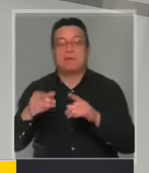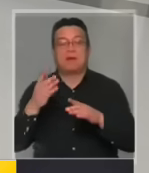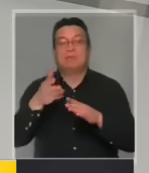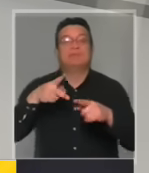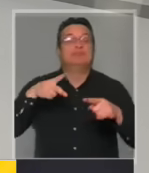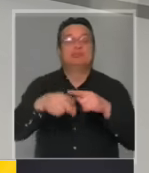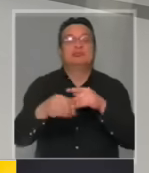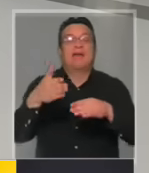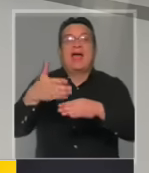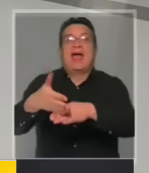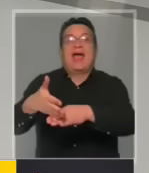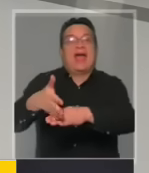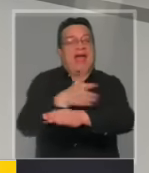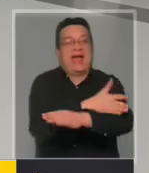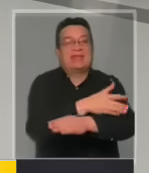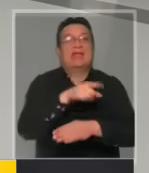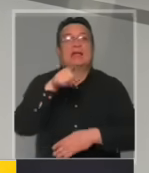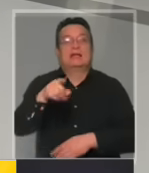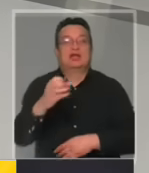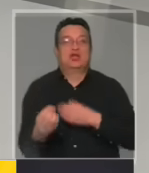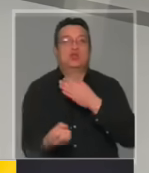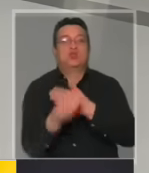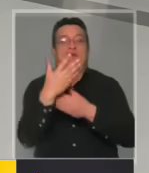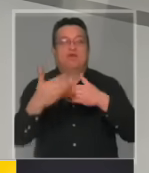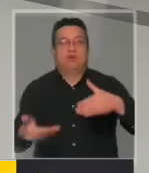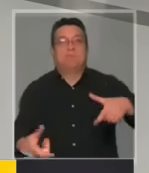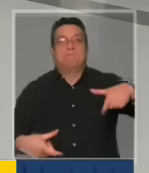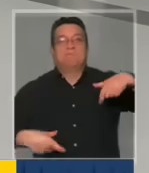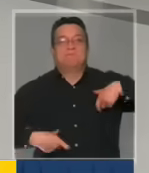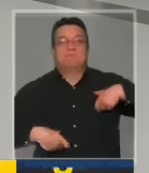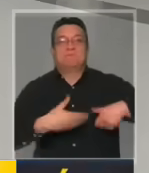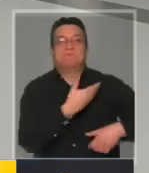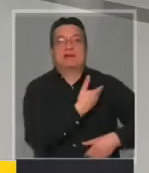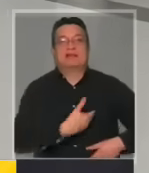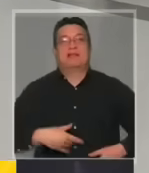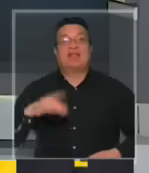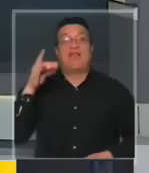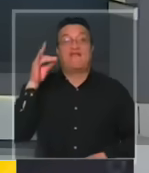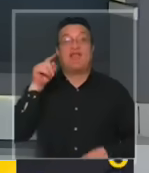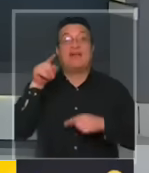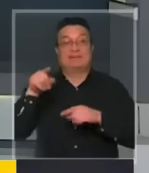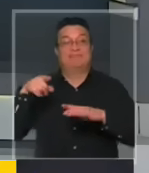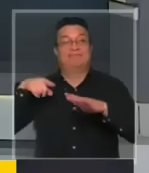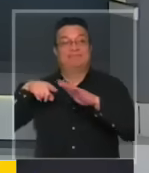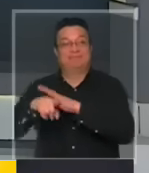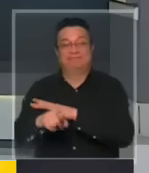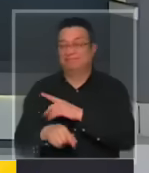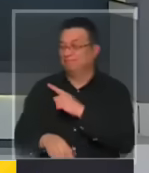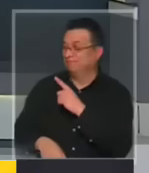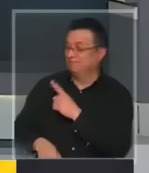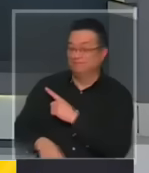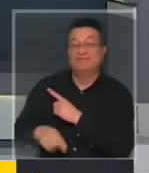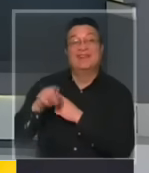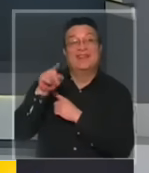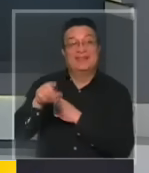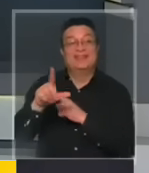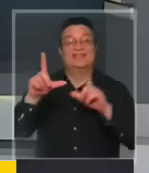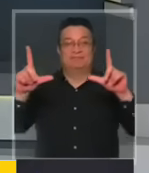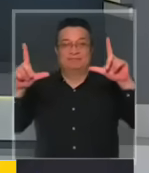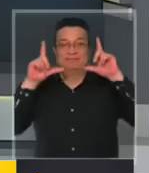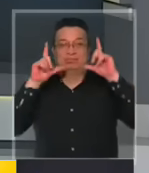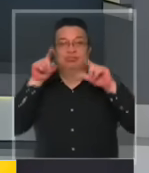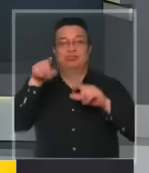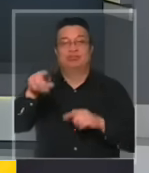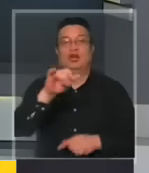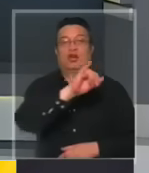establecido para que él sea el nuevo presidente de Bolivia. Y es aquí donde entra el, sin lugar a dudas, el personaje de esta